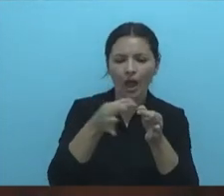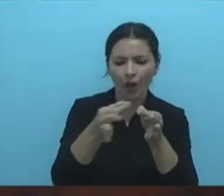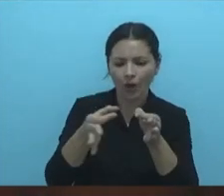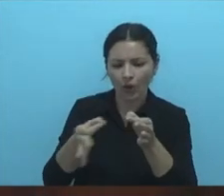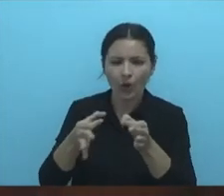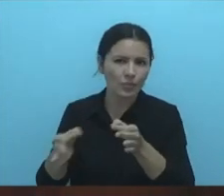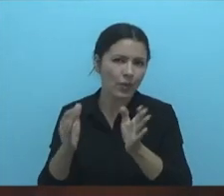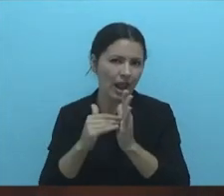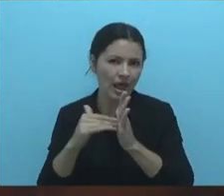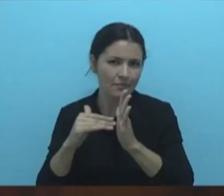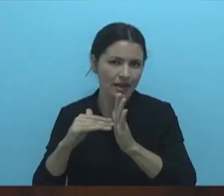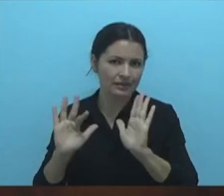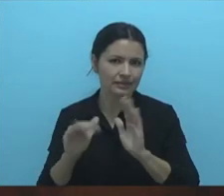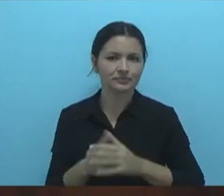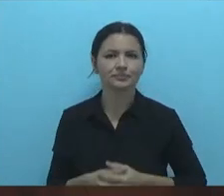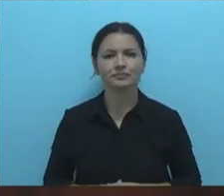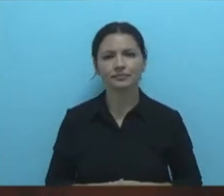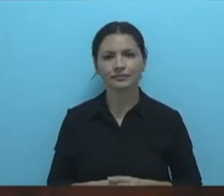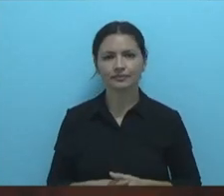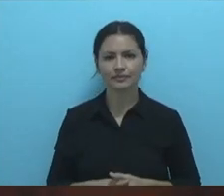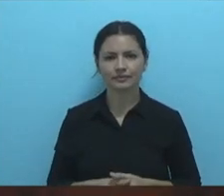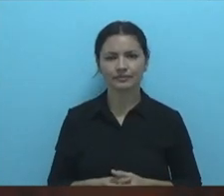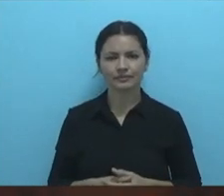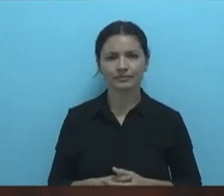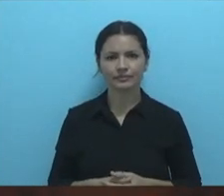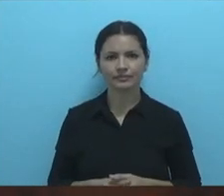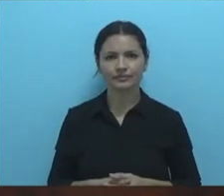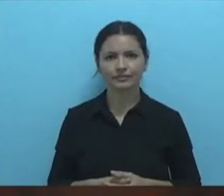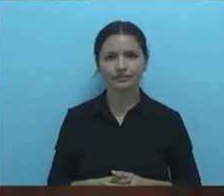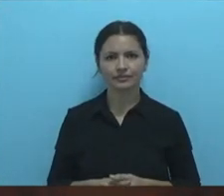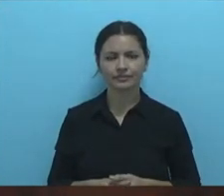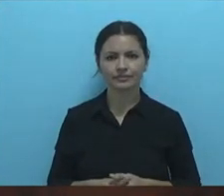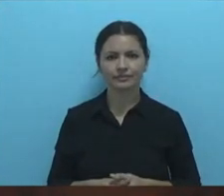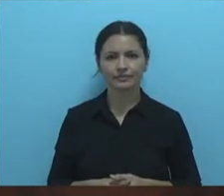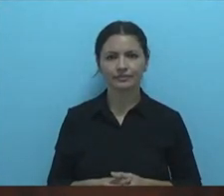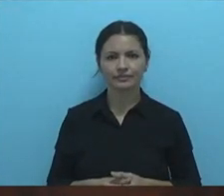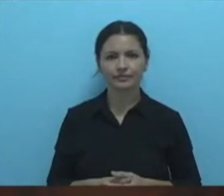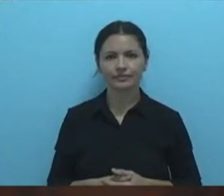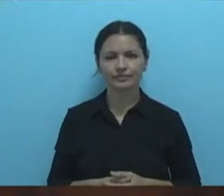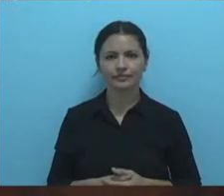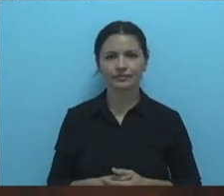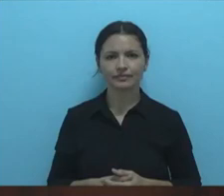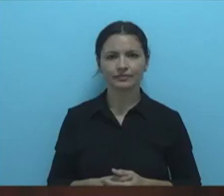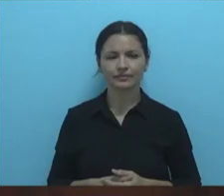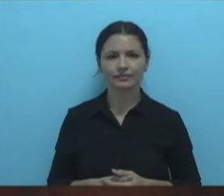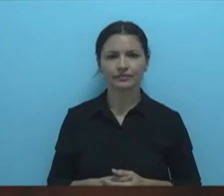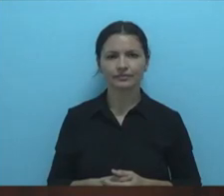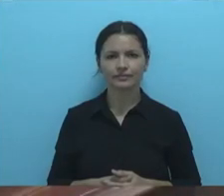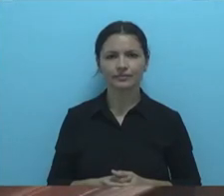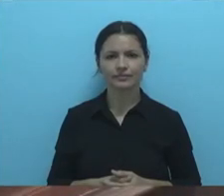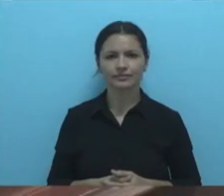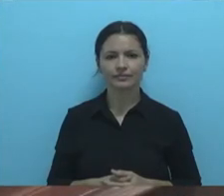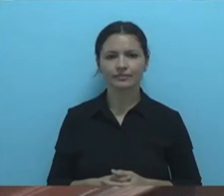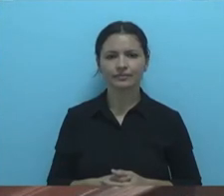adhieran diputado Joaquín blanco tiene la palabra Gracias señor presidente